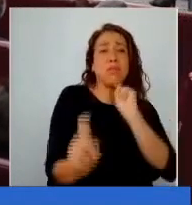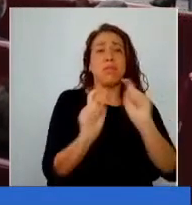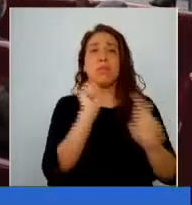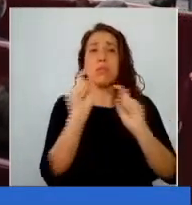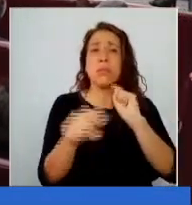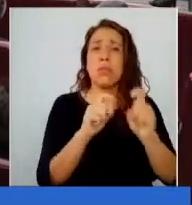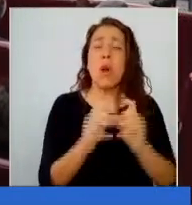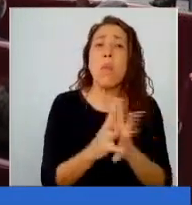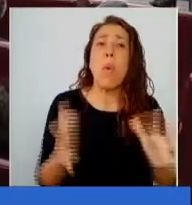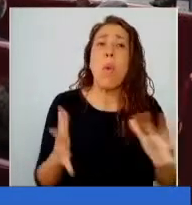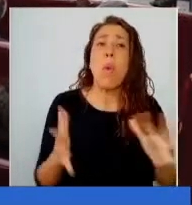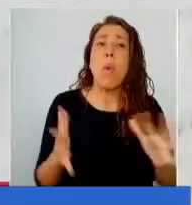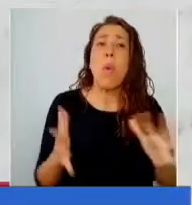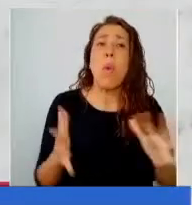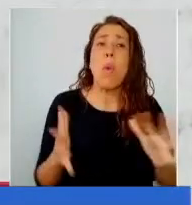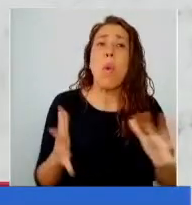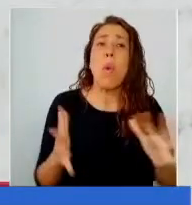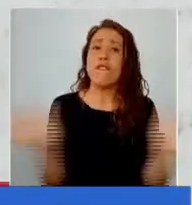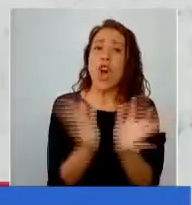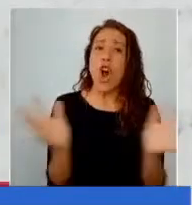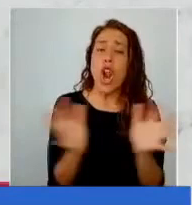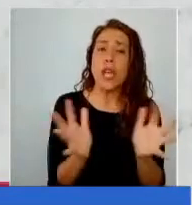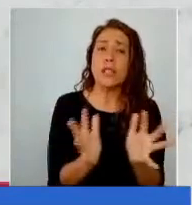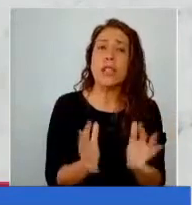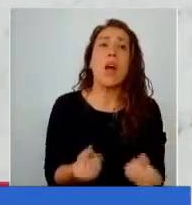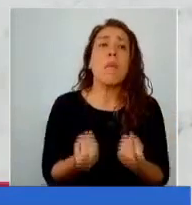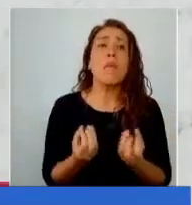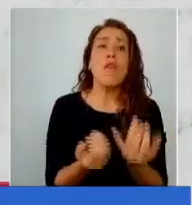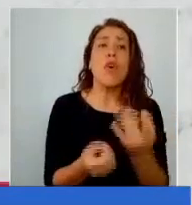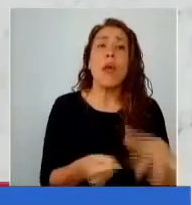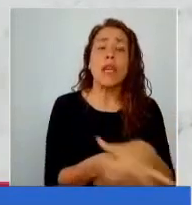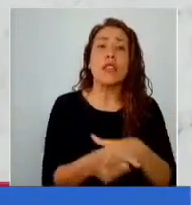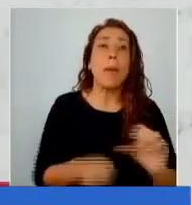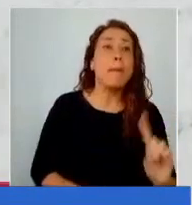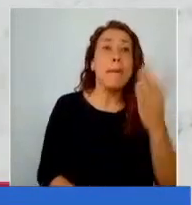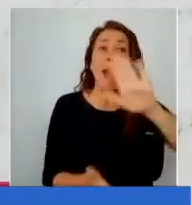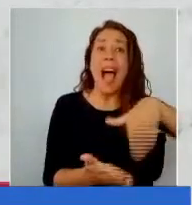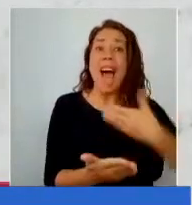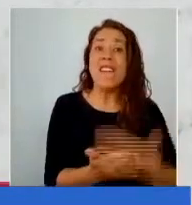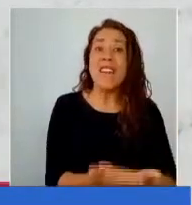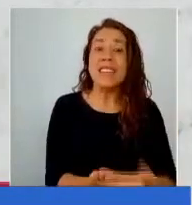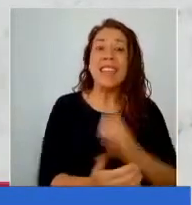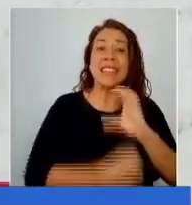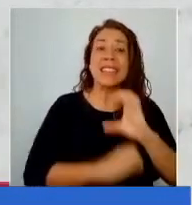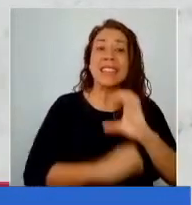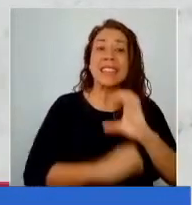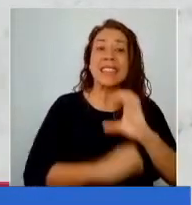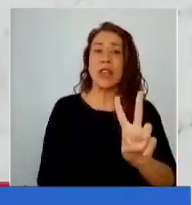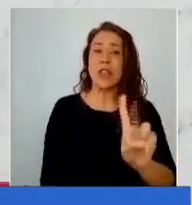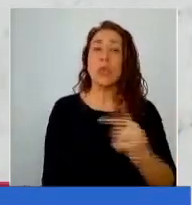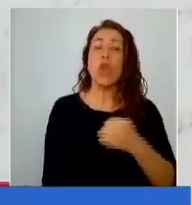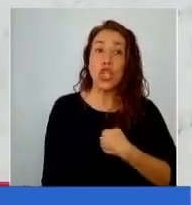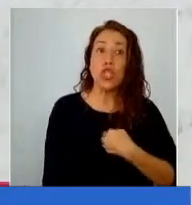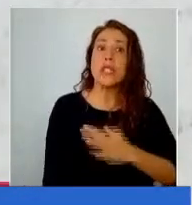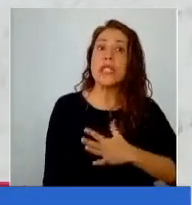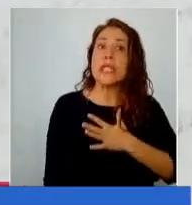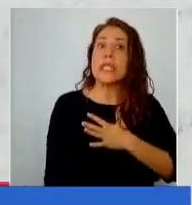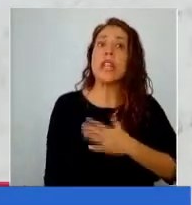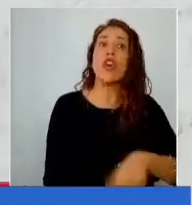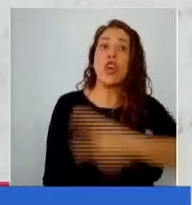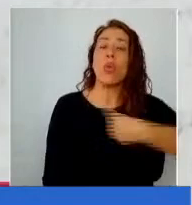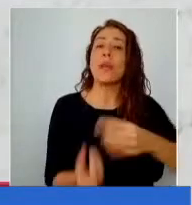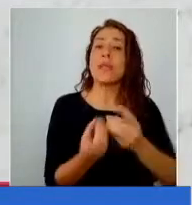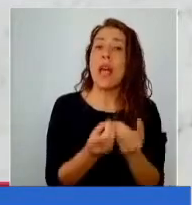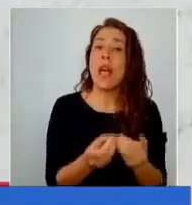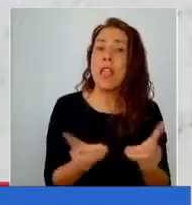violencia que creó un escenario en que por primera vez en el siglo XXI yo siento que nuestra democracia se vio